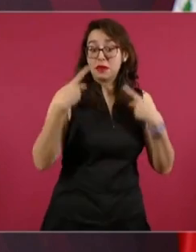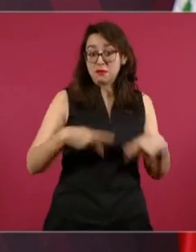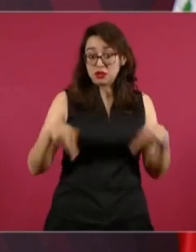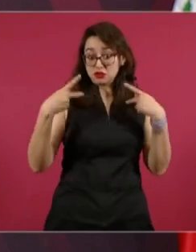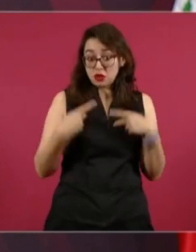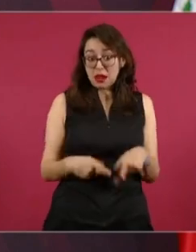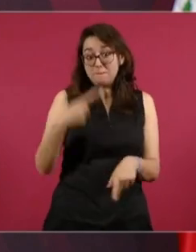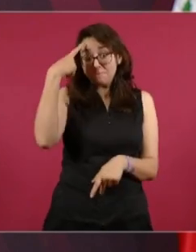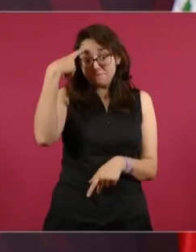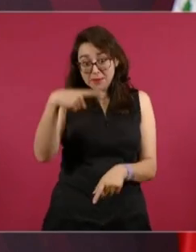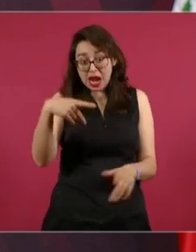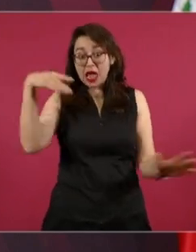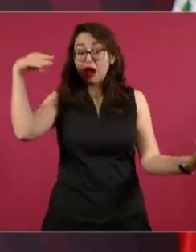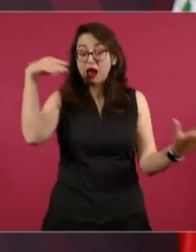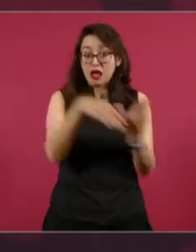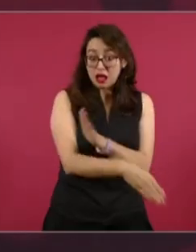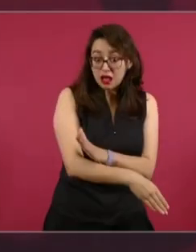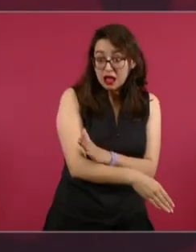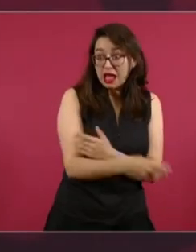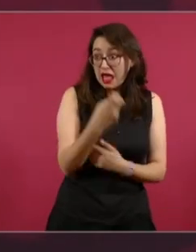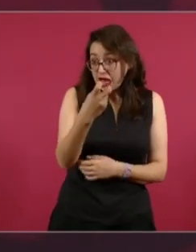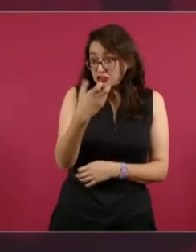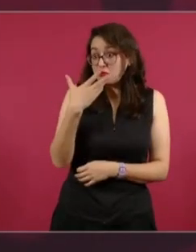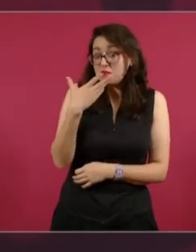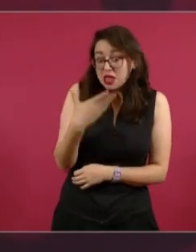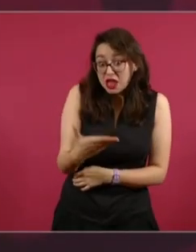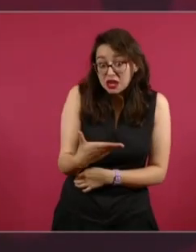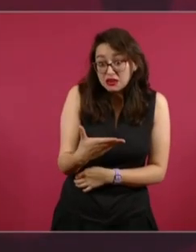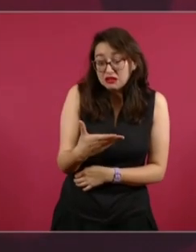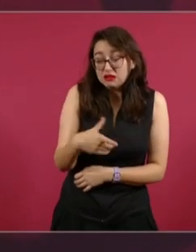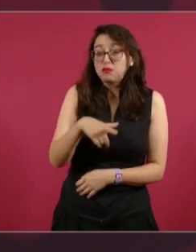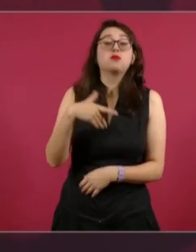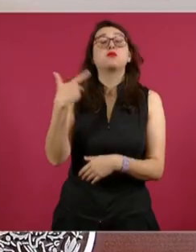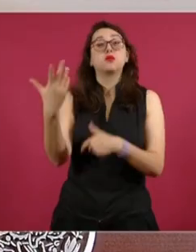los mismos que la saquearon?